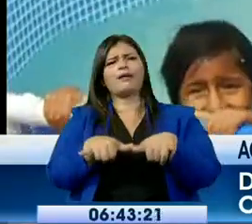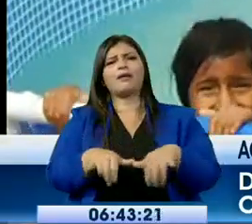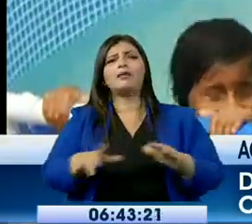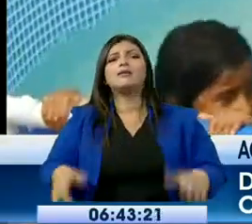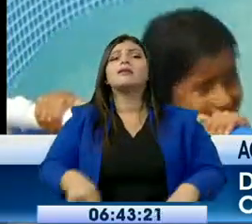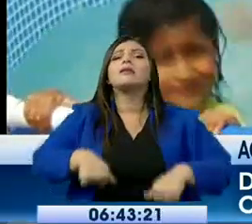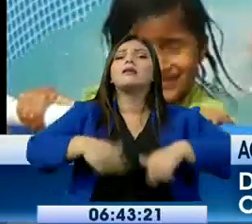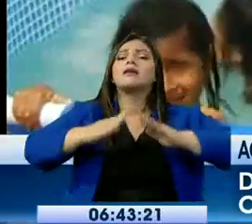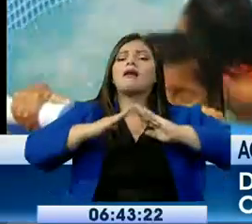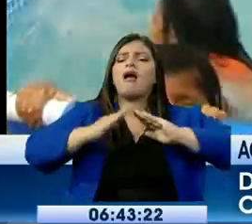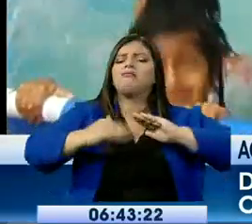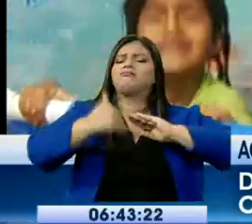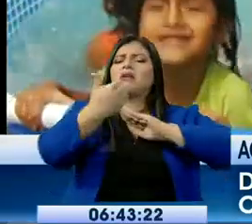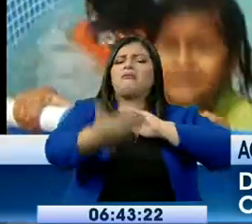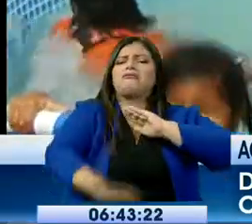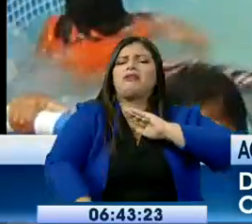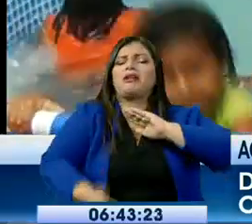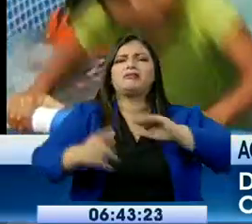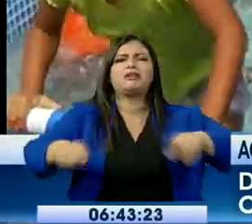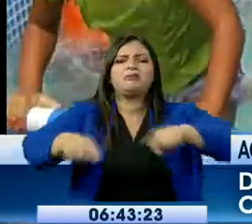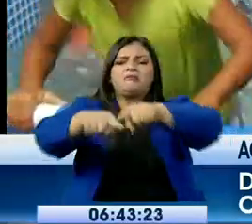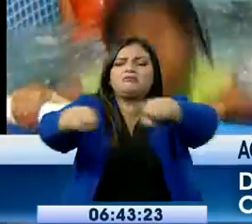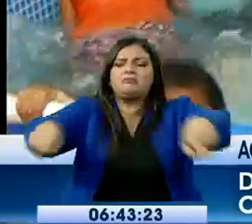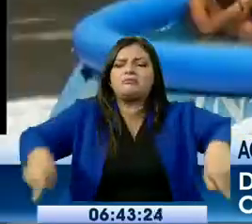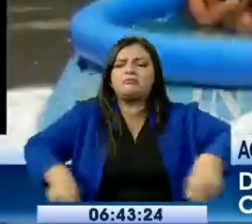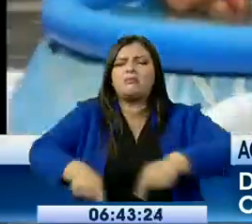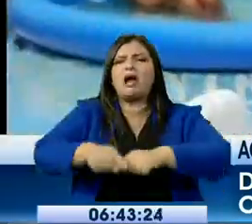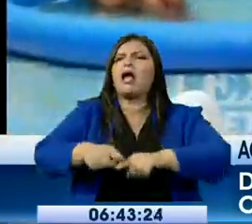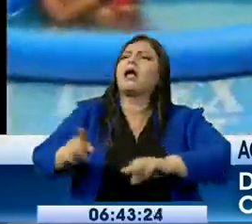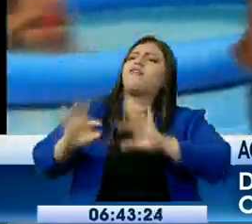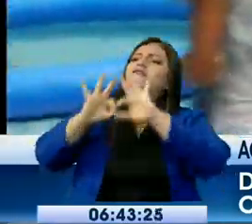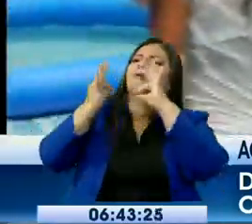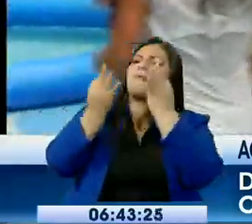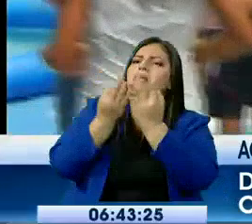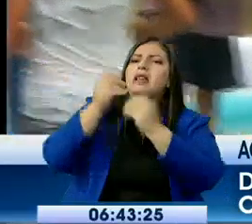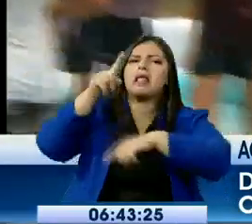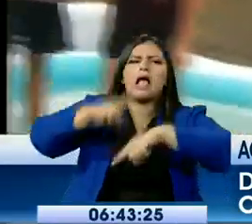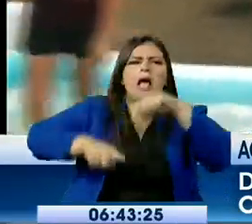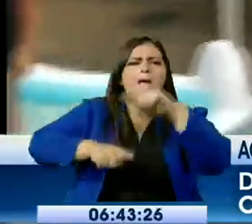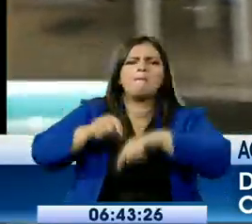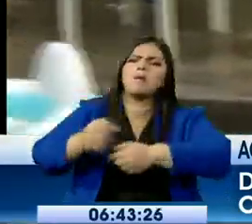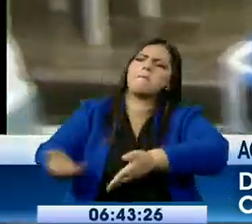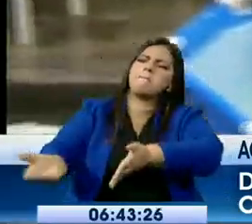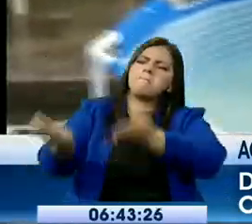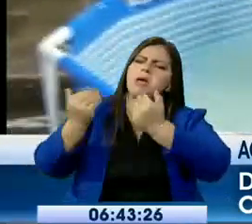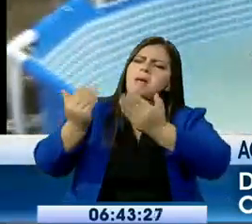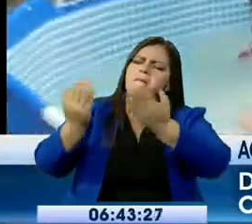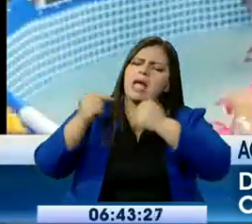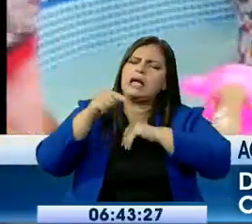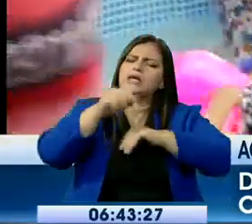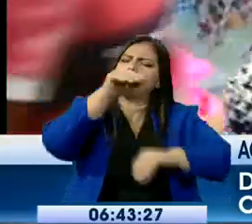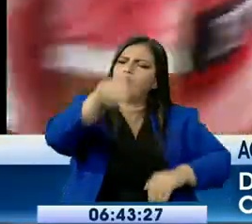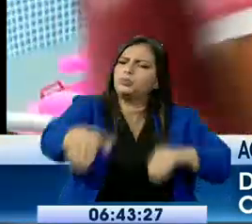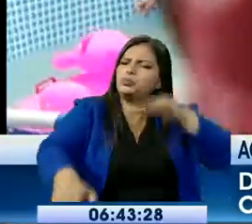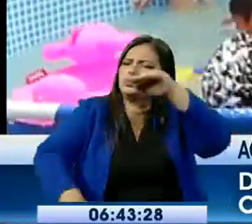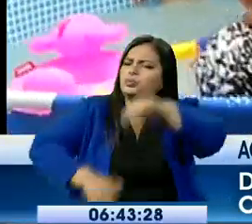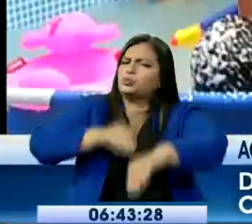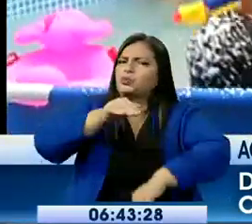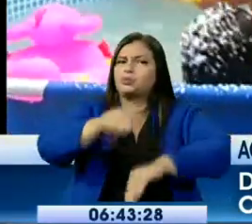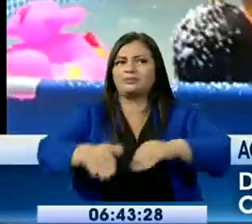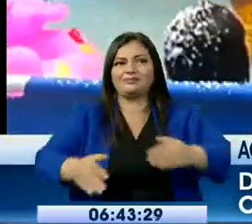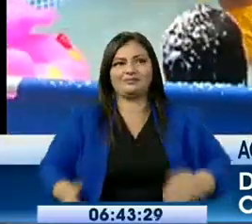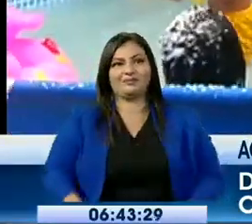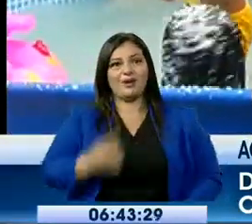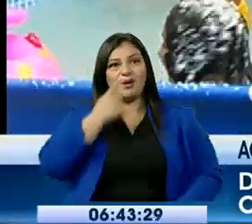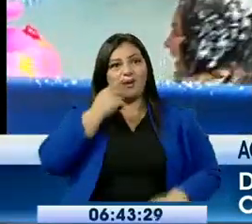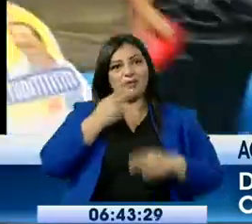sus familiares y amigos bastó para disfrutar el reciente feriado de carnaval. Ese fue el caso de don Santiago Quirós, quien dejó